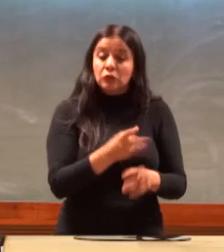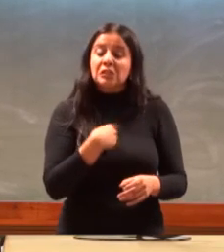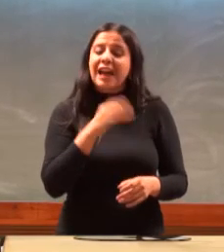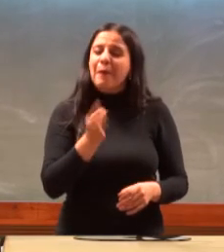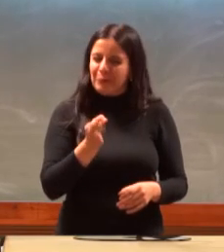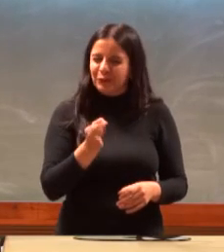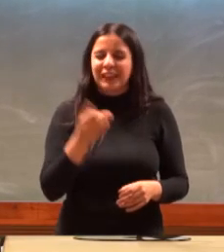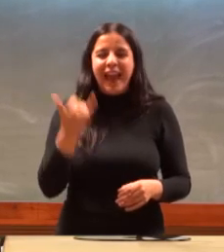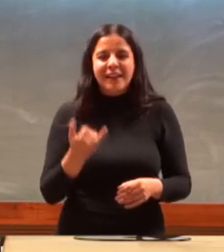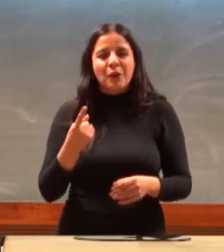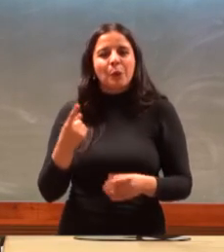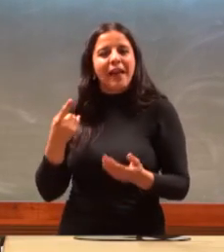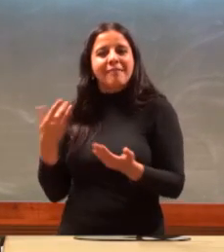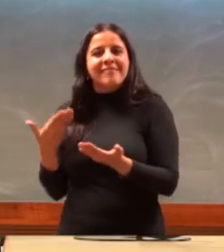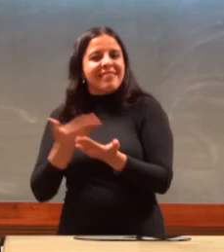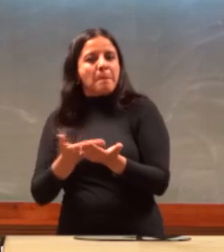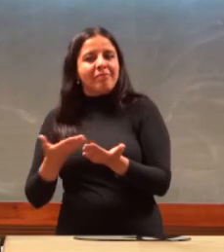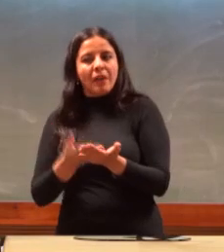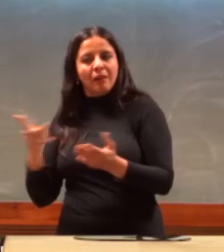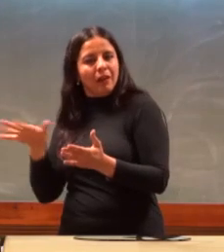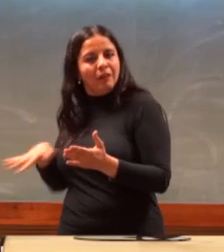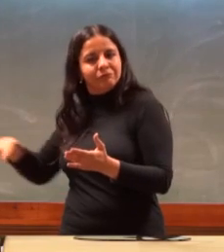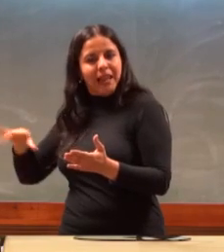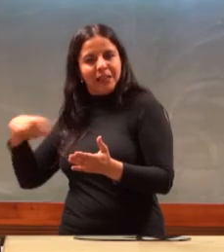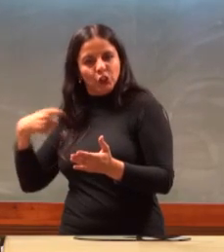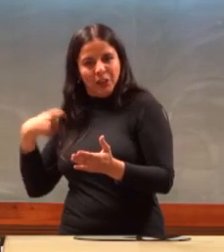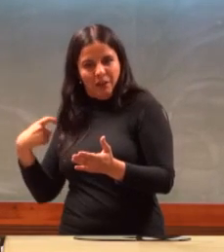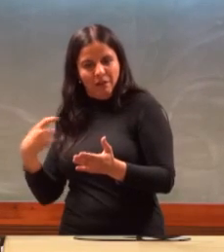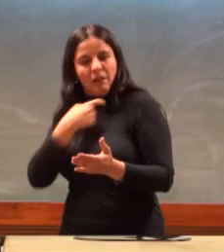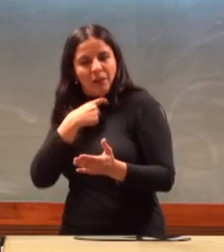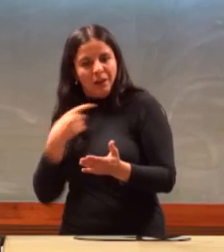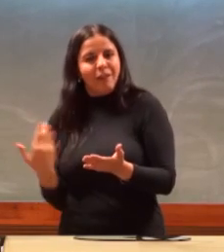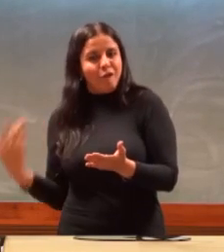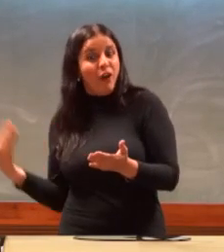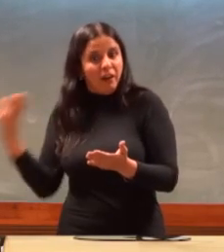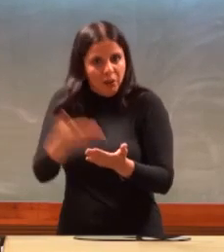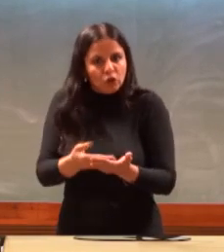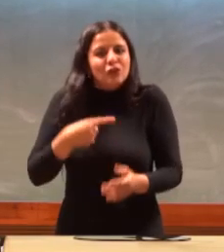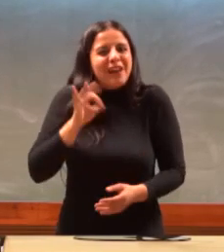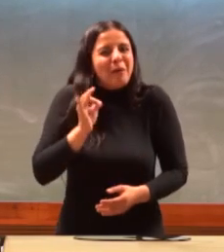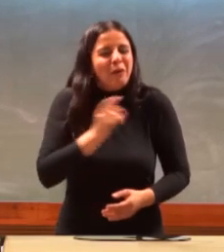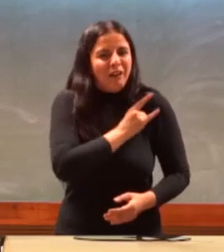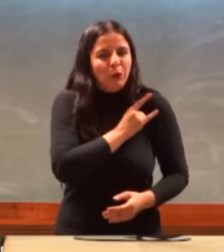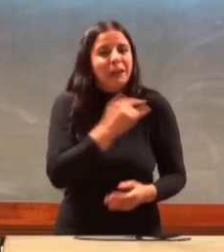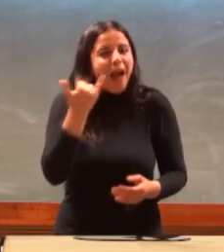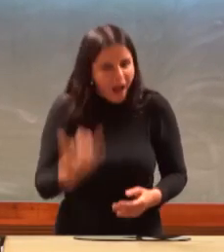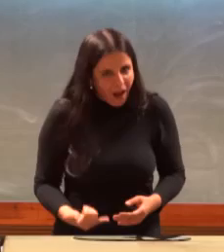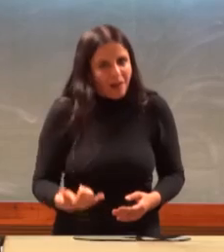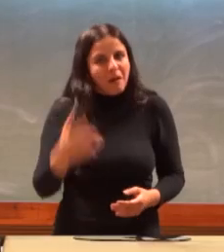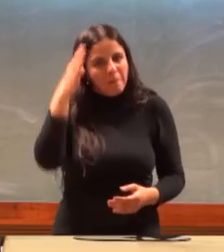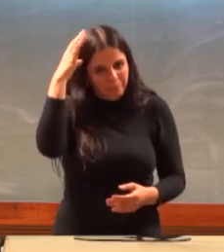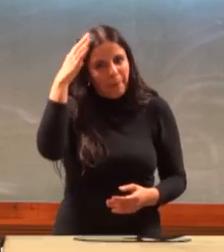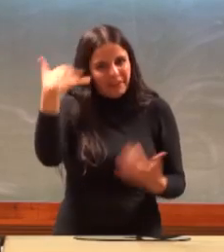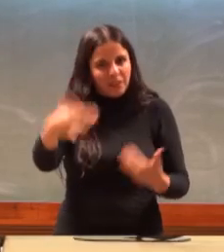carreras que es necesario que nosotros ampliemos la formación la oferta de formación y creemos que la facultad tiene todo el potencial para hacer eso Por ejemplo en